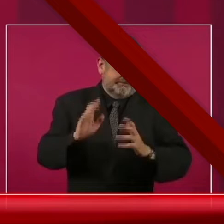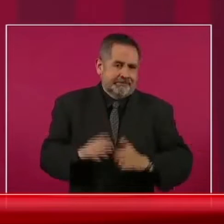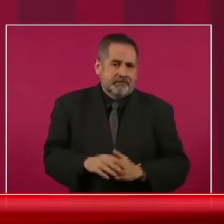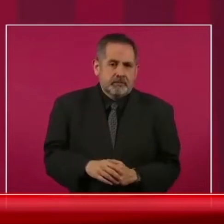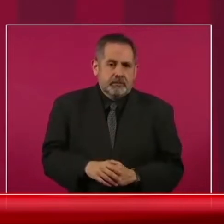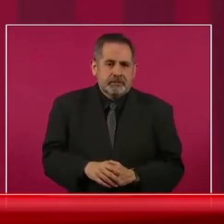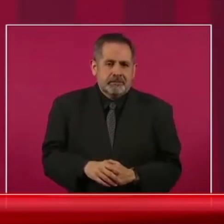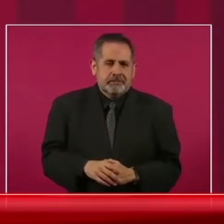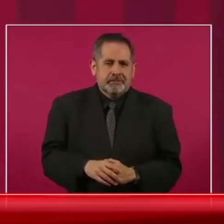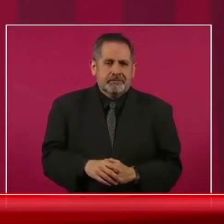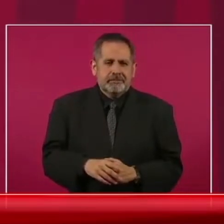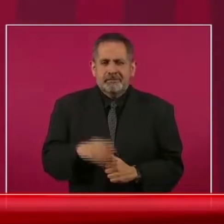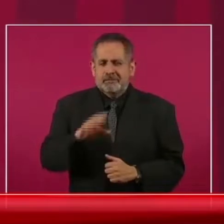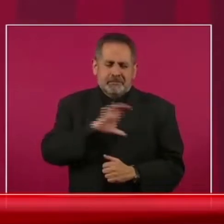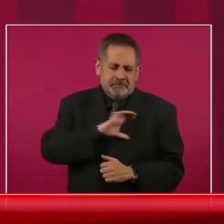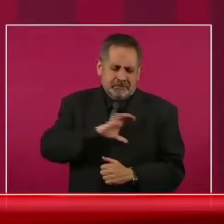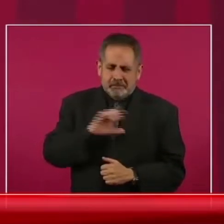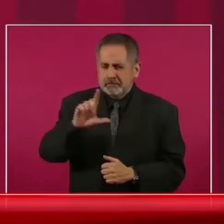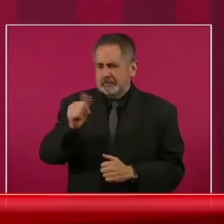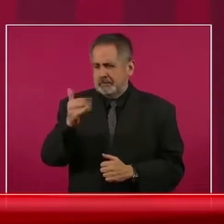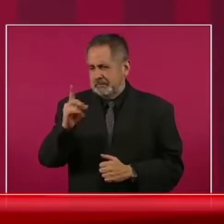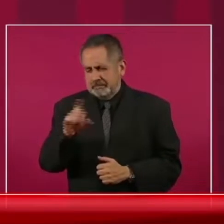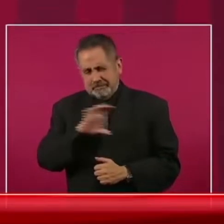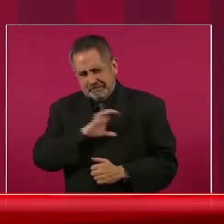Monreal. Quiero mucho a Laida.